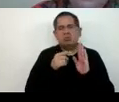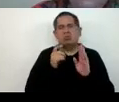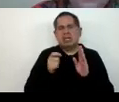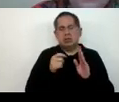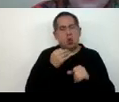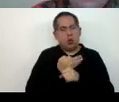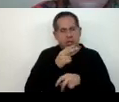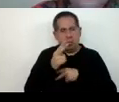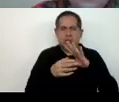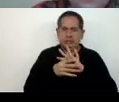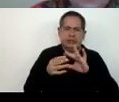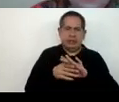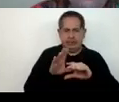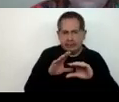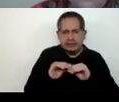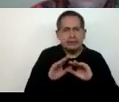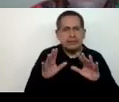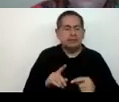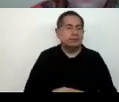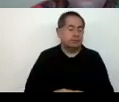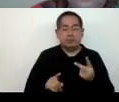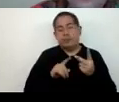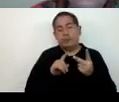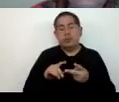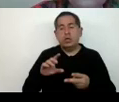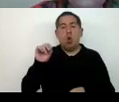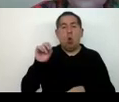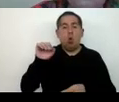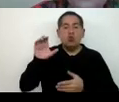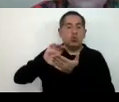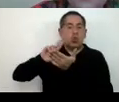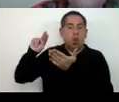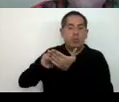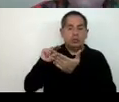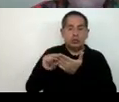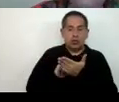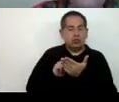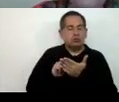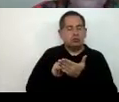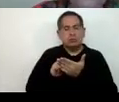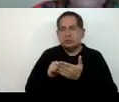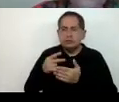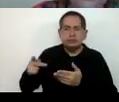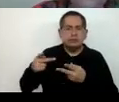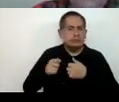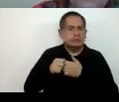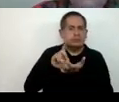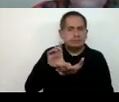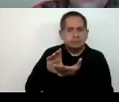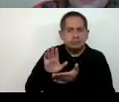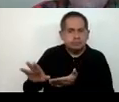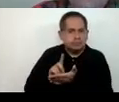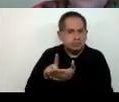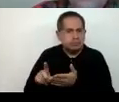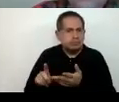interesa comunicarles, la Convención sobre los Derechos de las Personas con Discapacidad y cuáles son los puntos sobre los